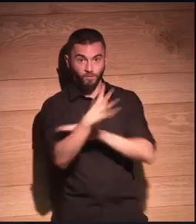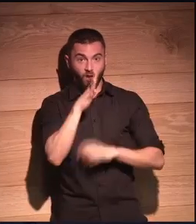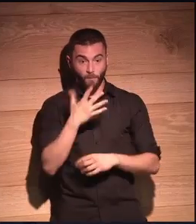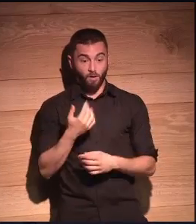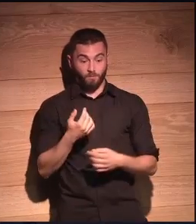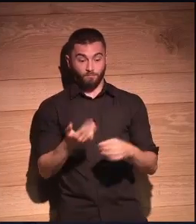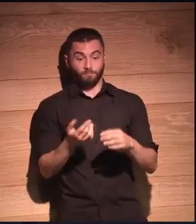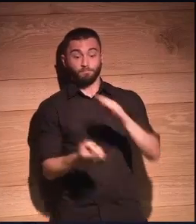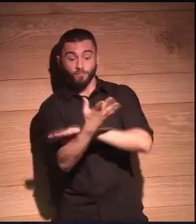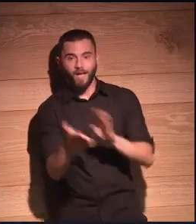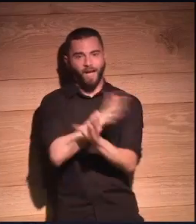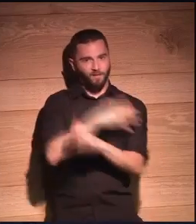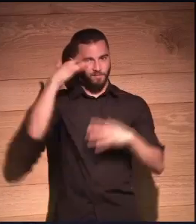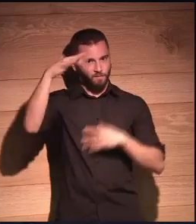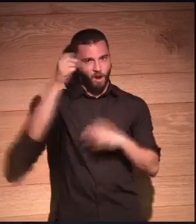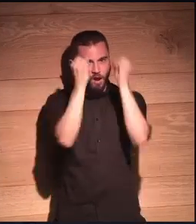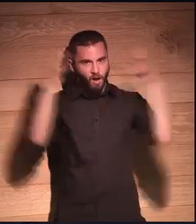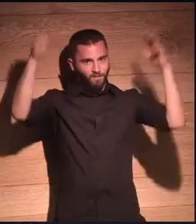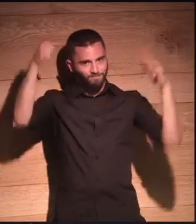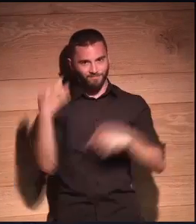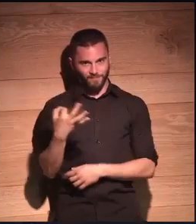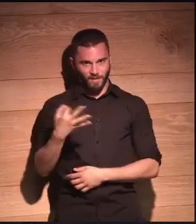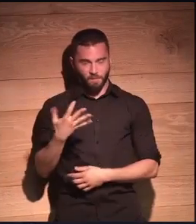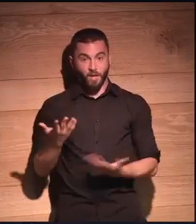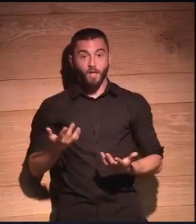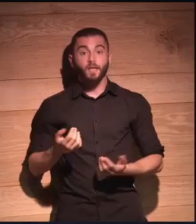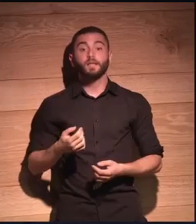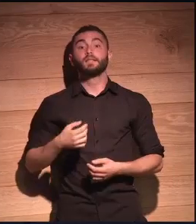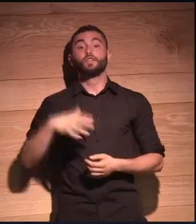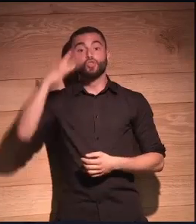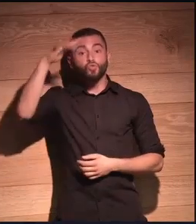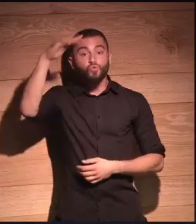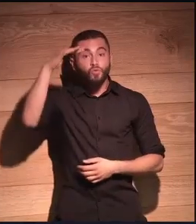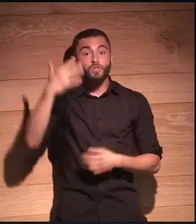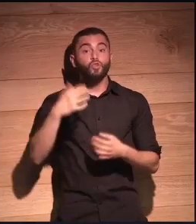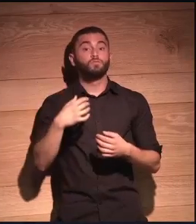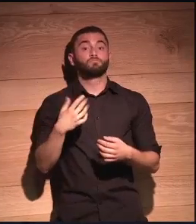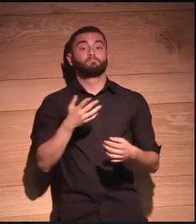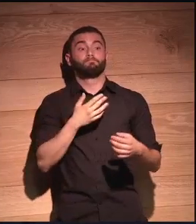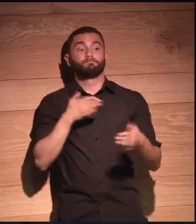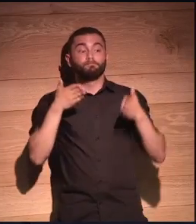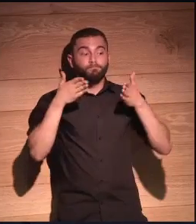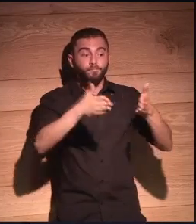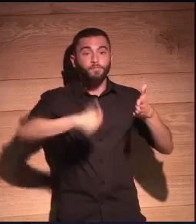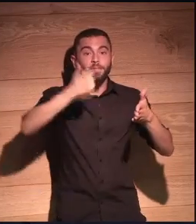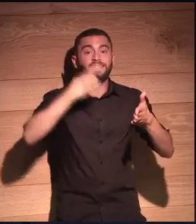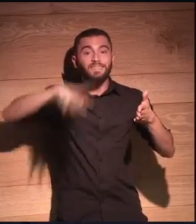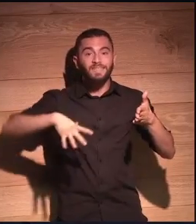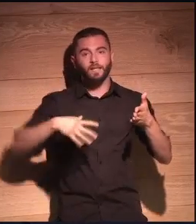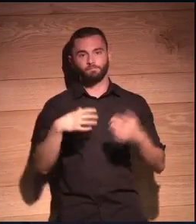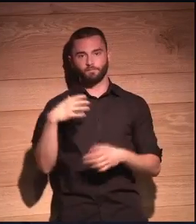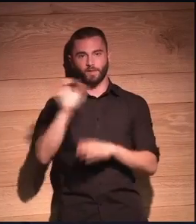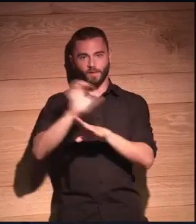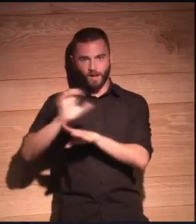que imaginarlo. Y los mayores artífices de los sueños sois los cineastas, ¿no? O sea, también los escritores. Luego